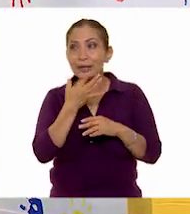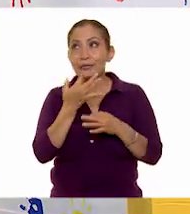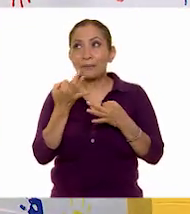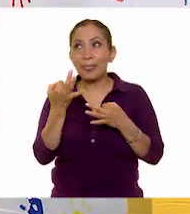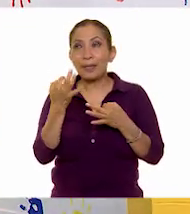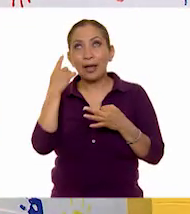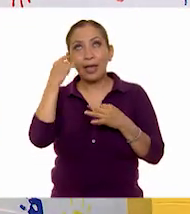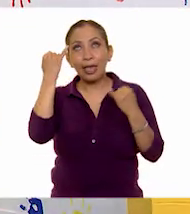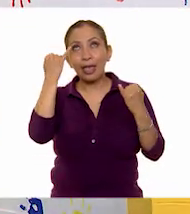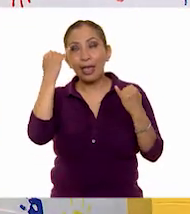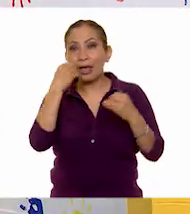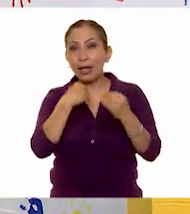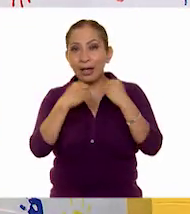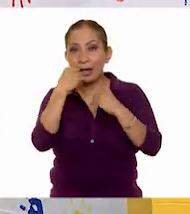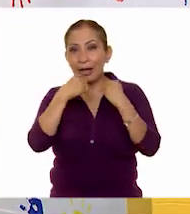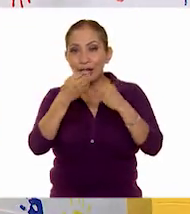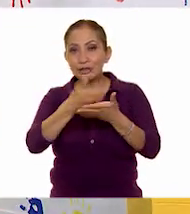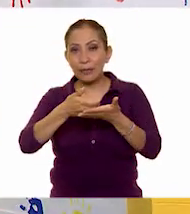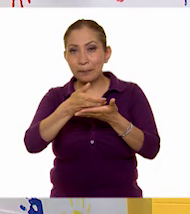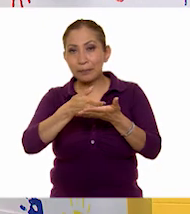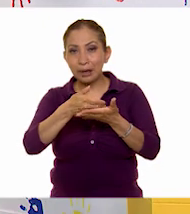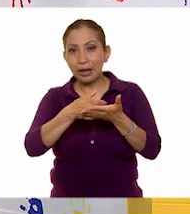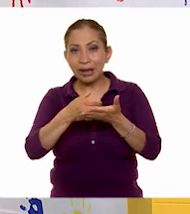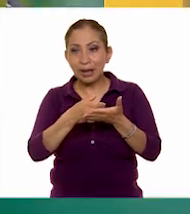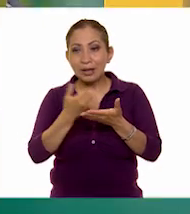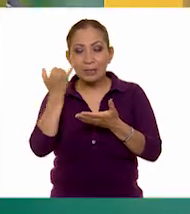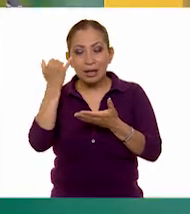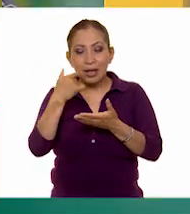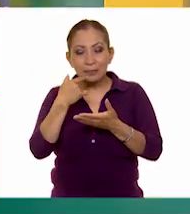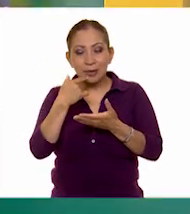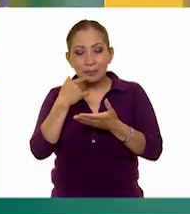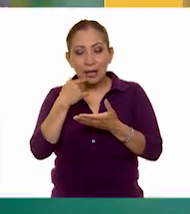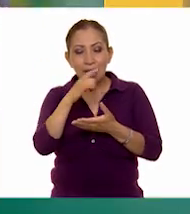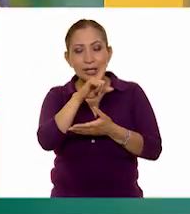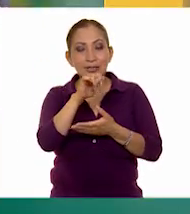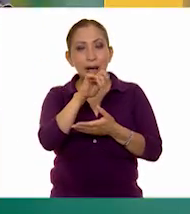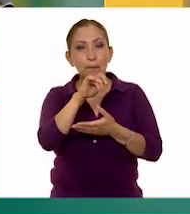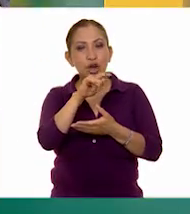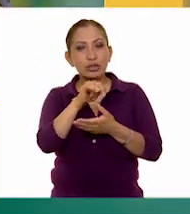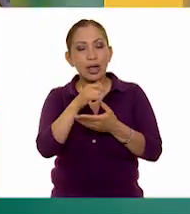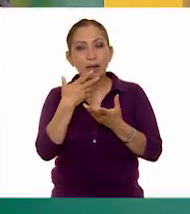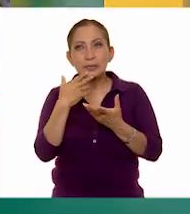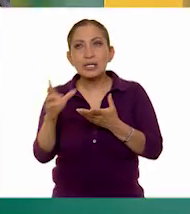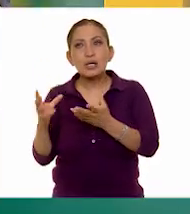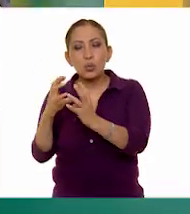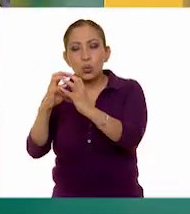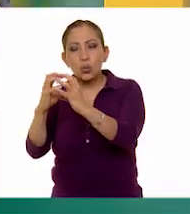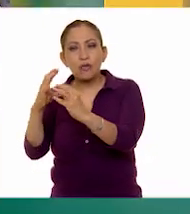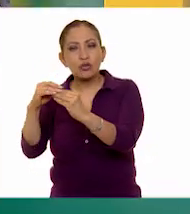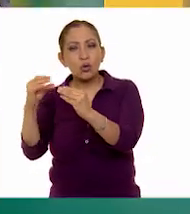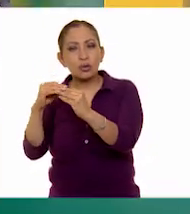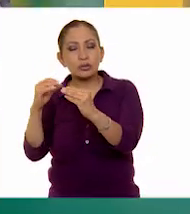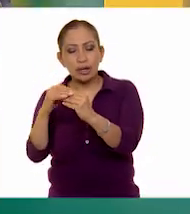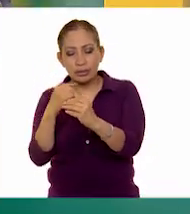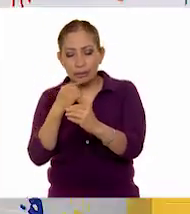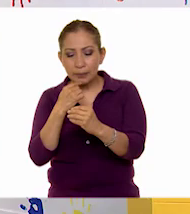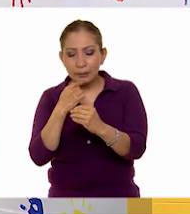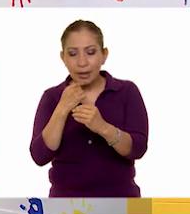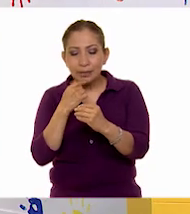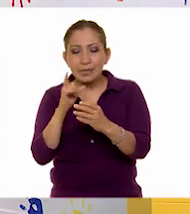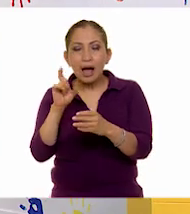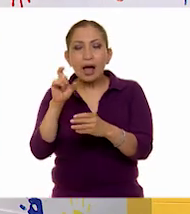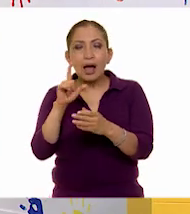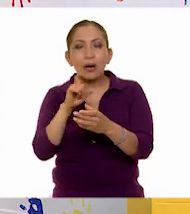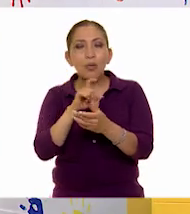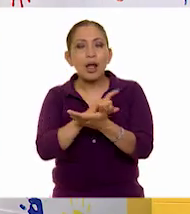antojaron muchísimo los garbanzos. Se imaginaban el zapote fresco y la guanábana y saboreaban el agua